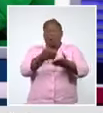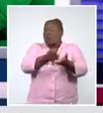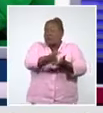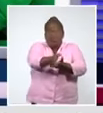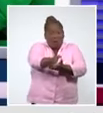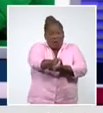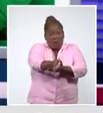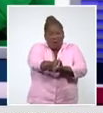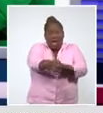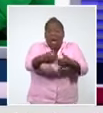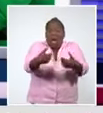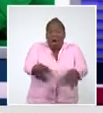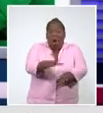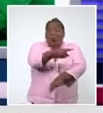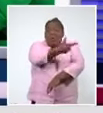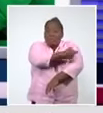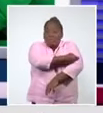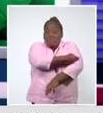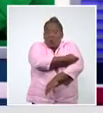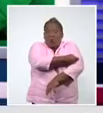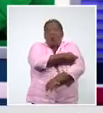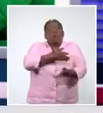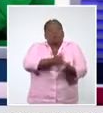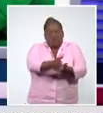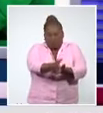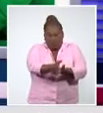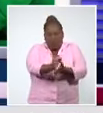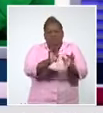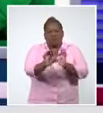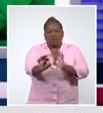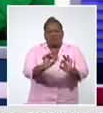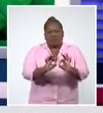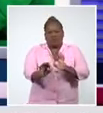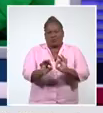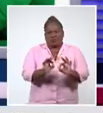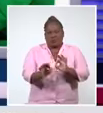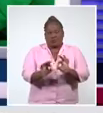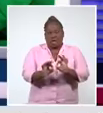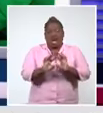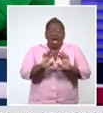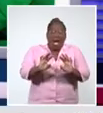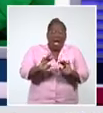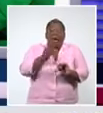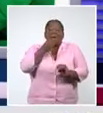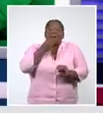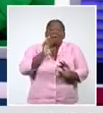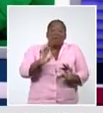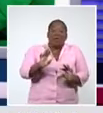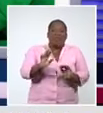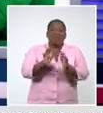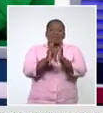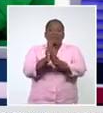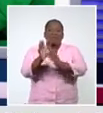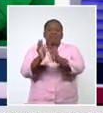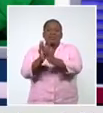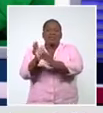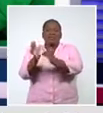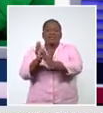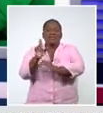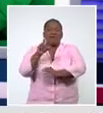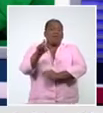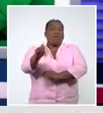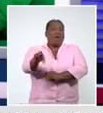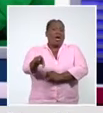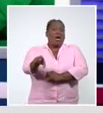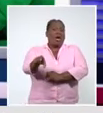realmente todavía eso está en comprobar. Quizá dentro de unos meses digamos, no, ya